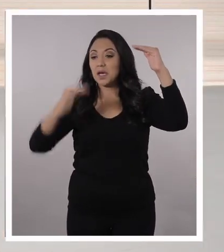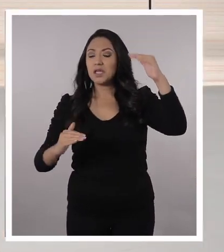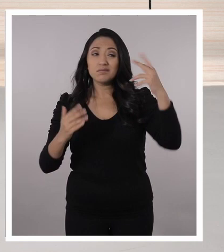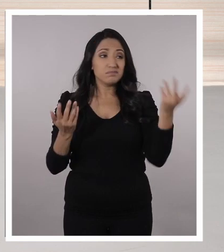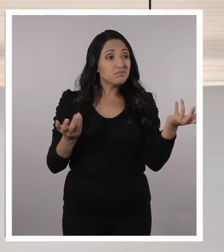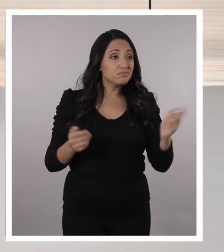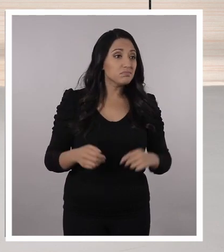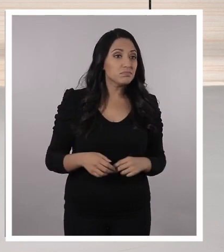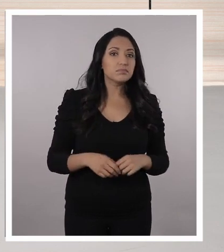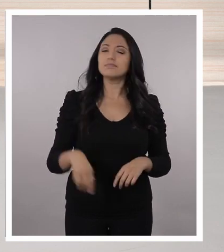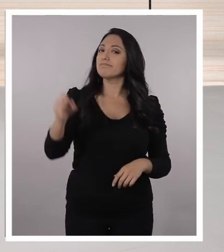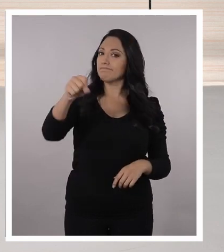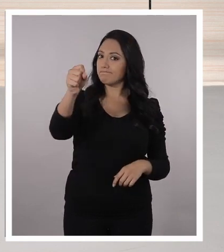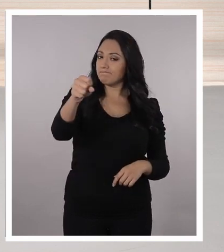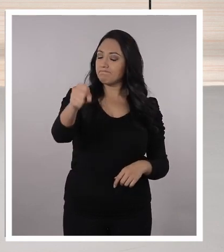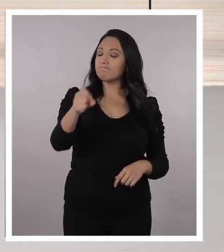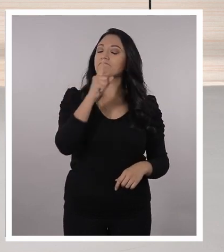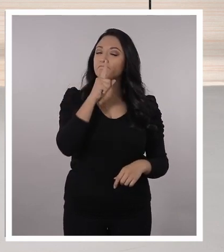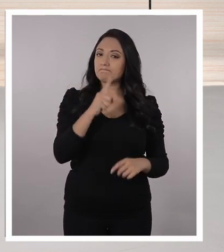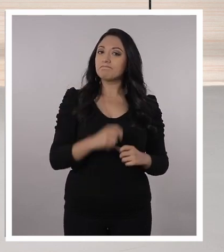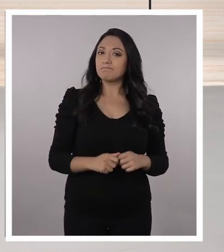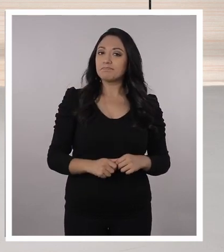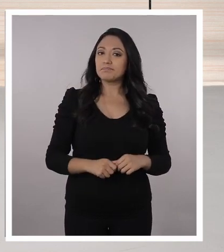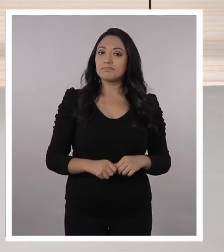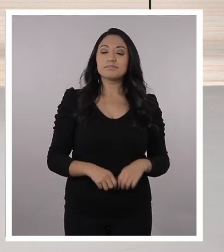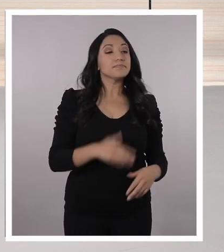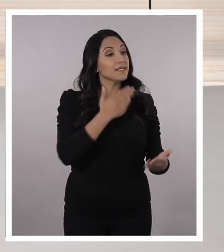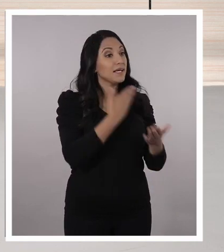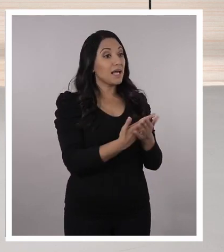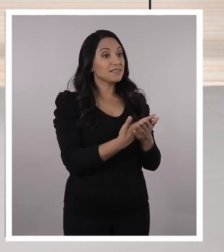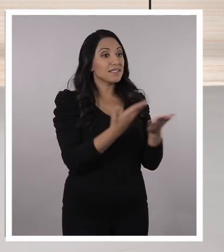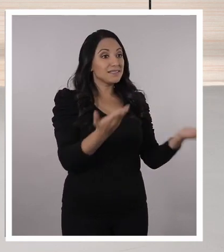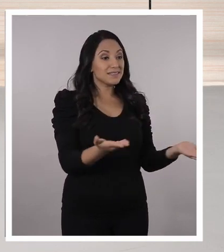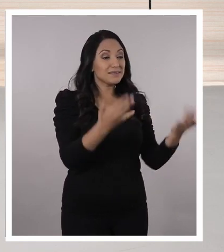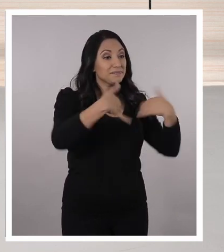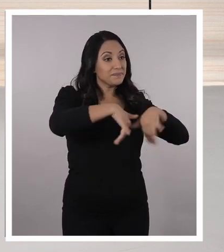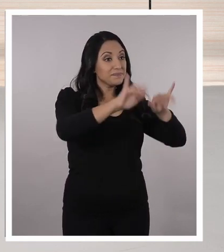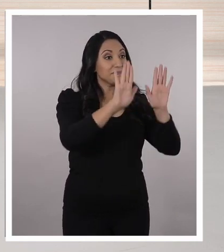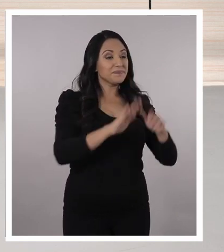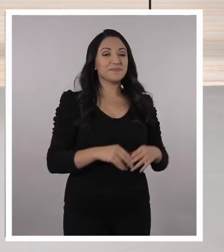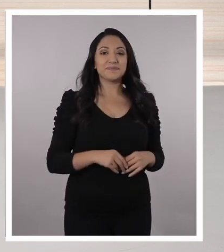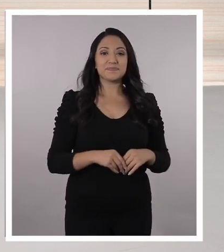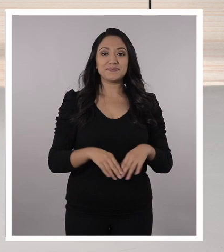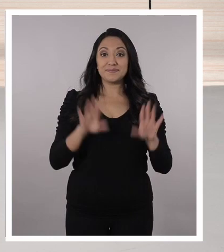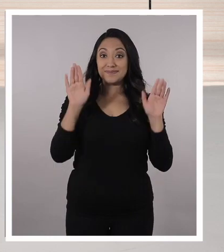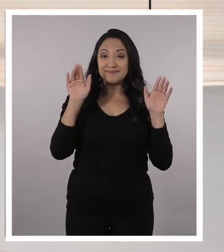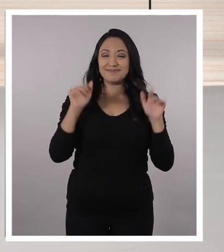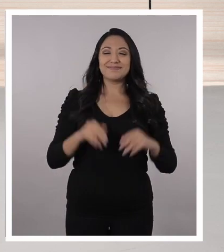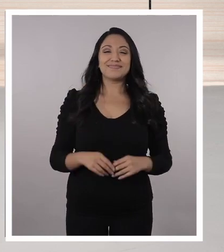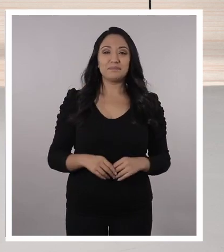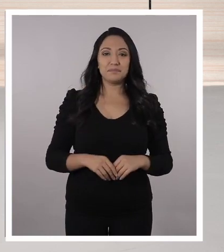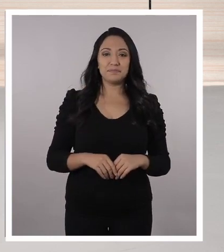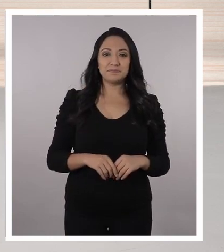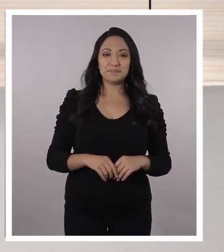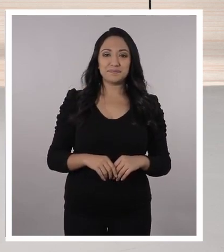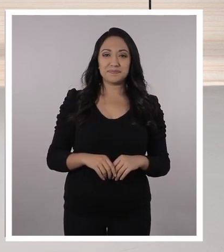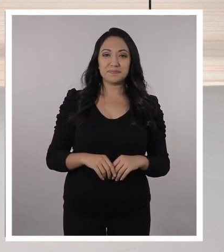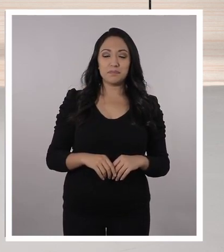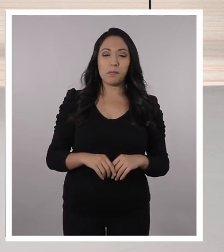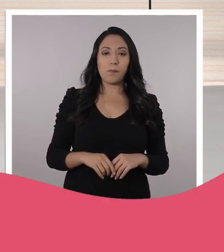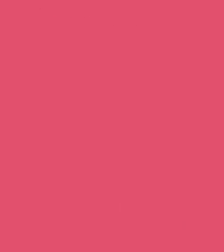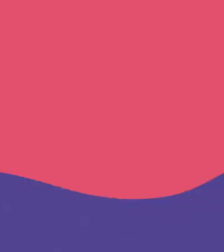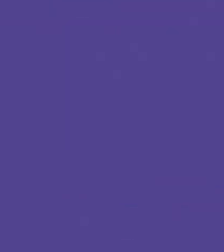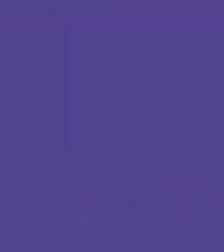qué era duró más. Exacto, perfectamente así. Muchísimas gracias, profe. Entonces, le dejo con su clase. Listo. Chao Nelly, que te vaya Chao, muy bien, profe.